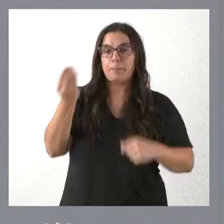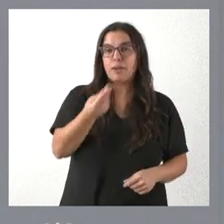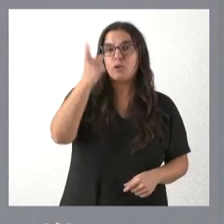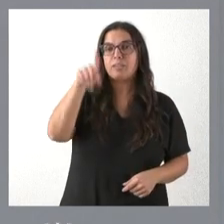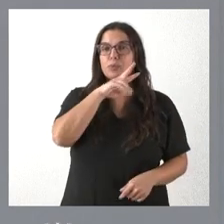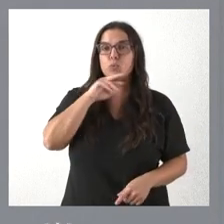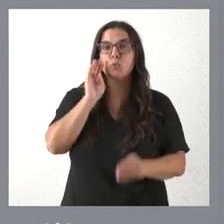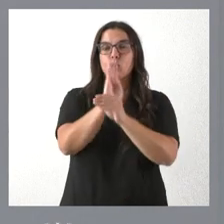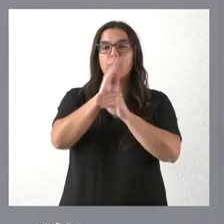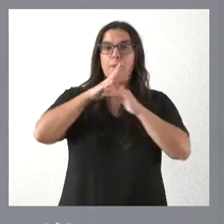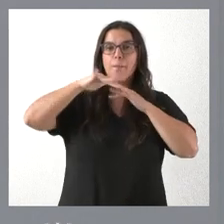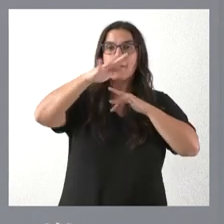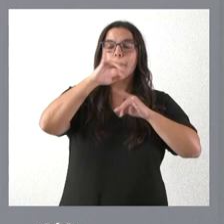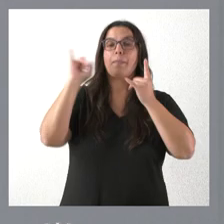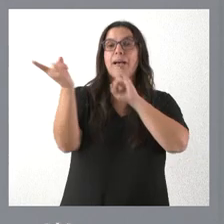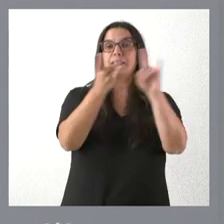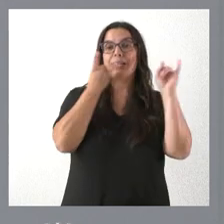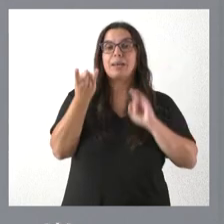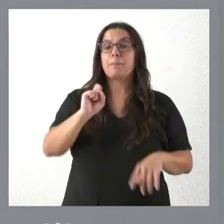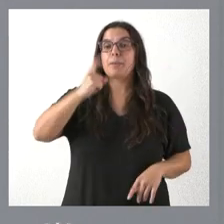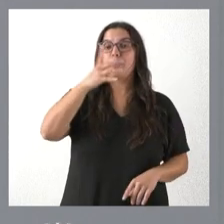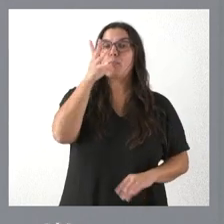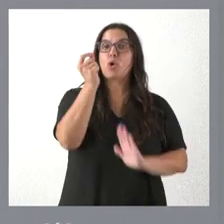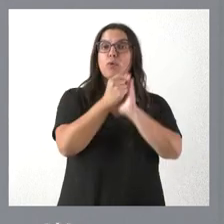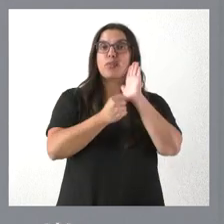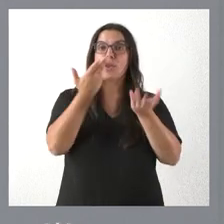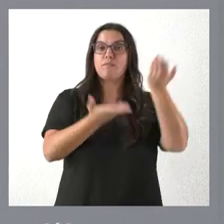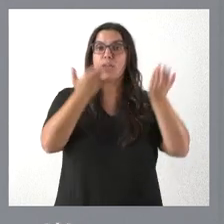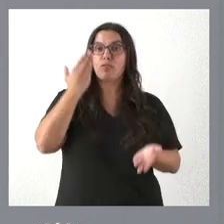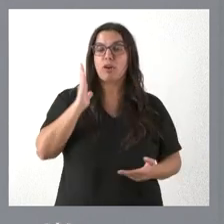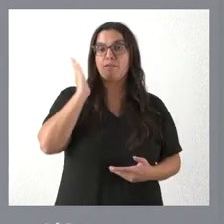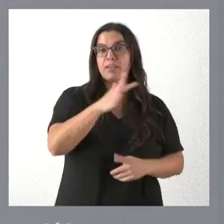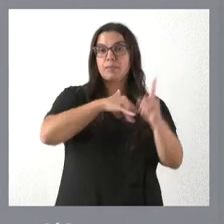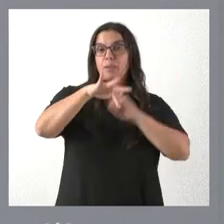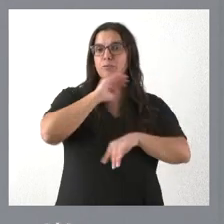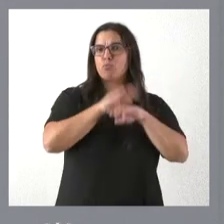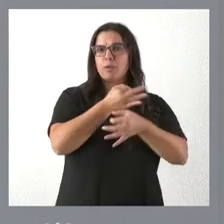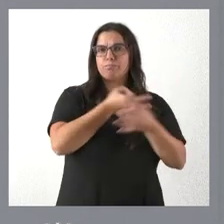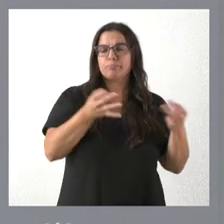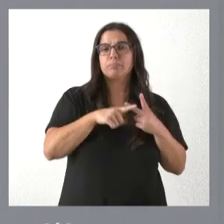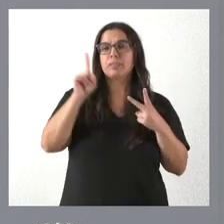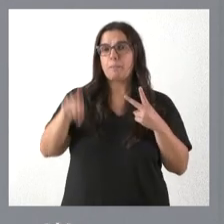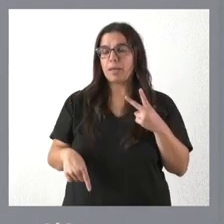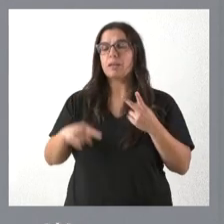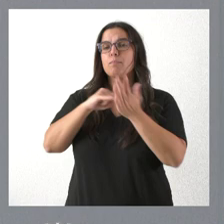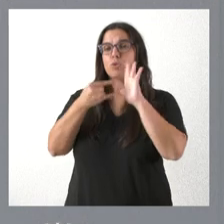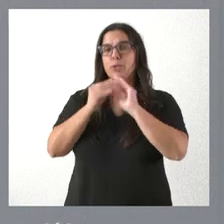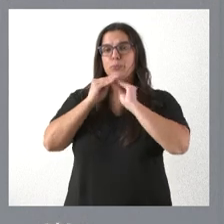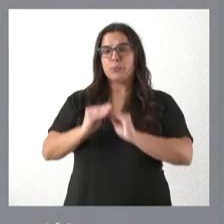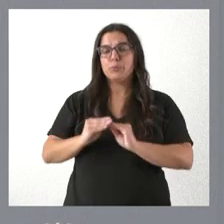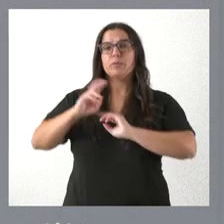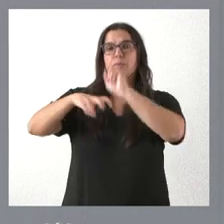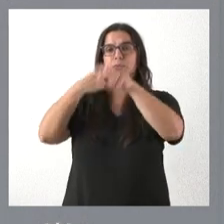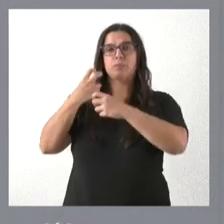paisajes ya que además de cumplir estrictamente las condiciones de Las evaluaciones de impacto ambiental correspondientes se hace un proyecto de restauración